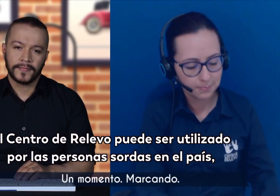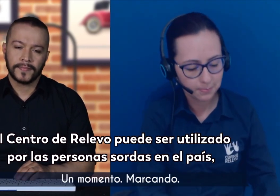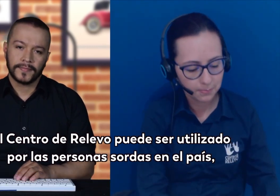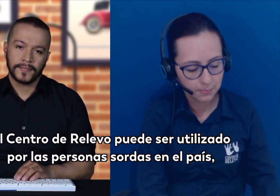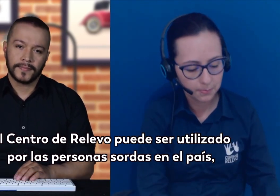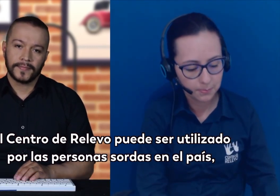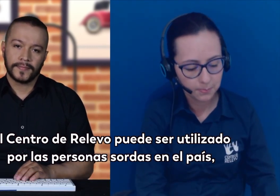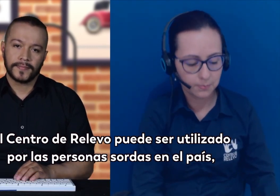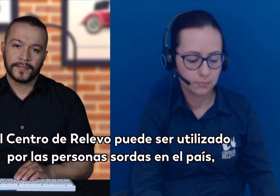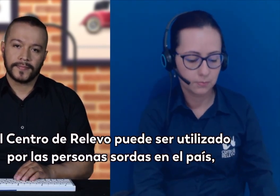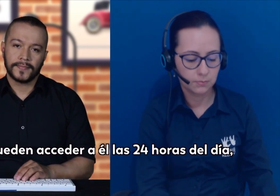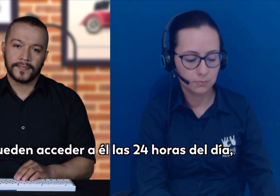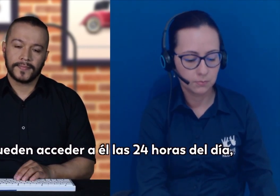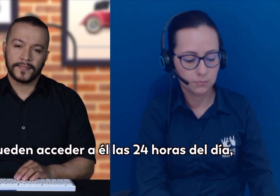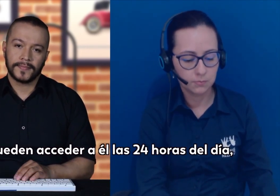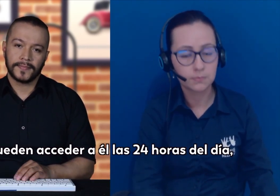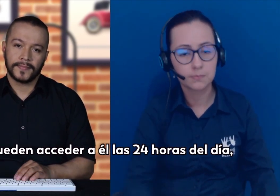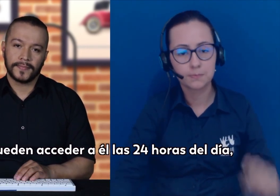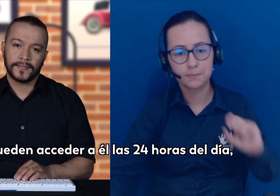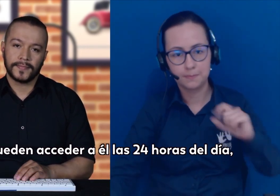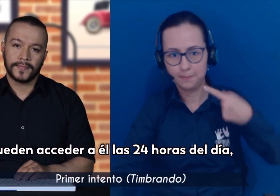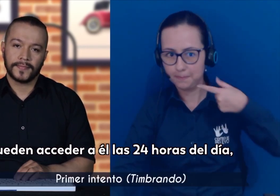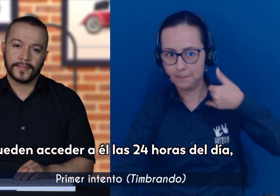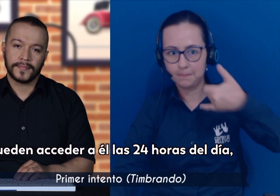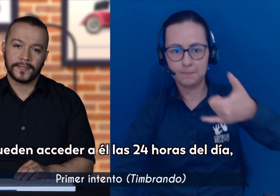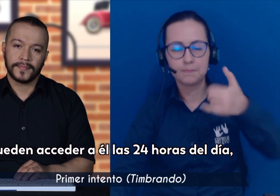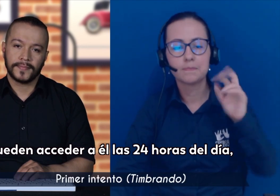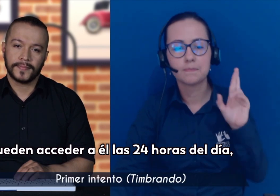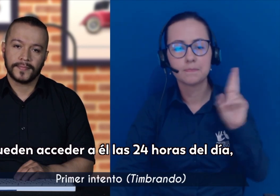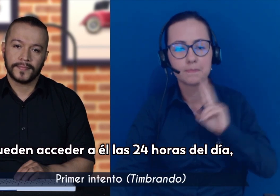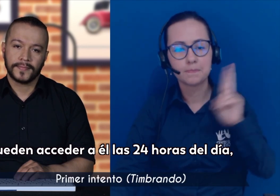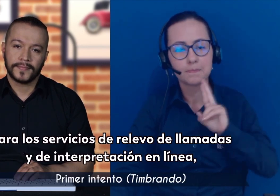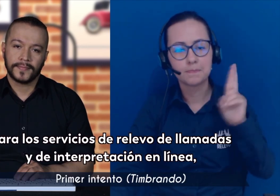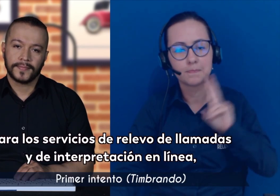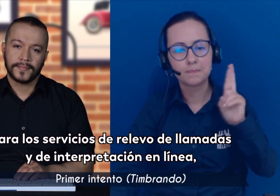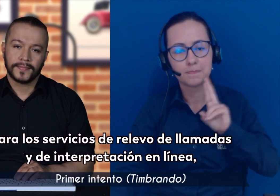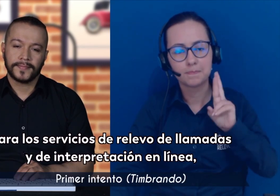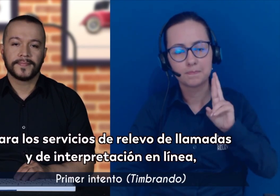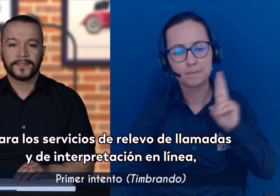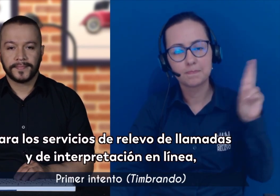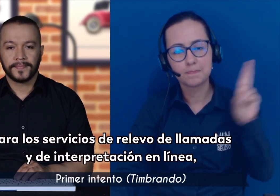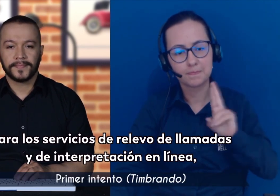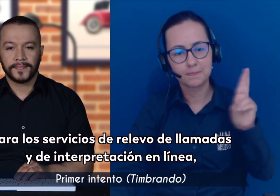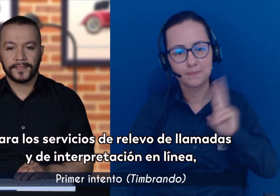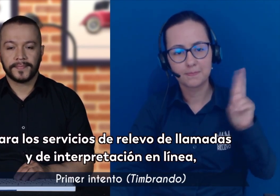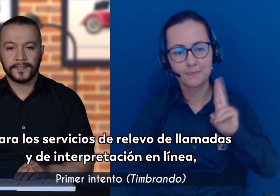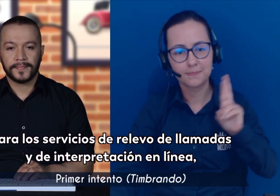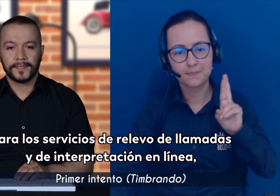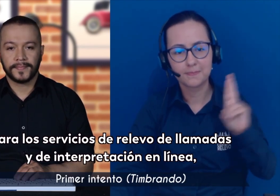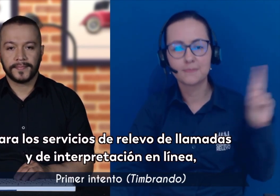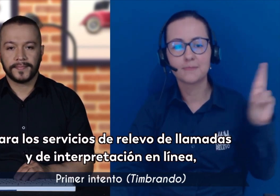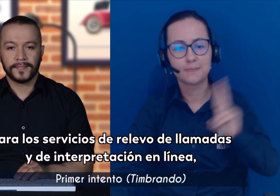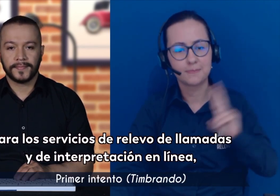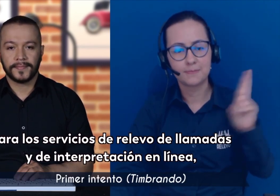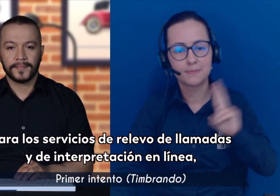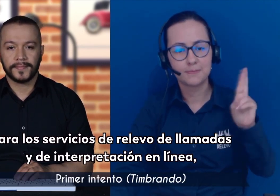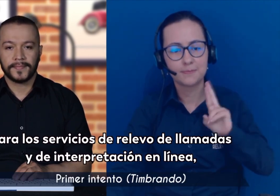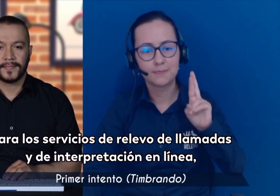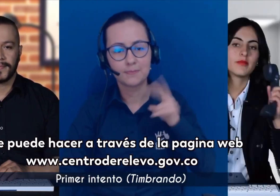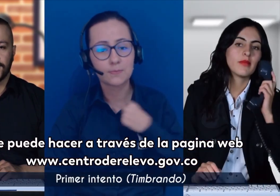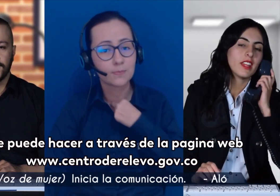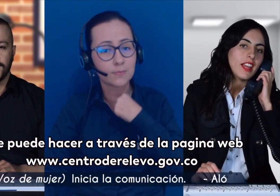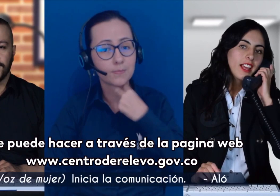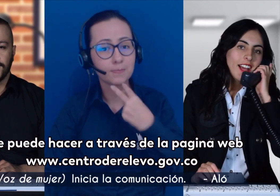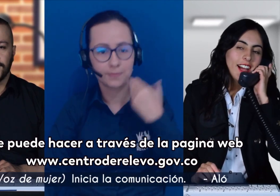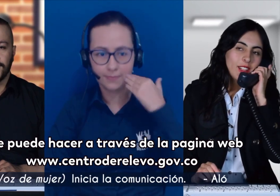personas sordas en el país. Pueden acceder a él las 24 horas del día para los servicios de relevo de llamadas y de interpretación en